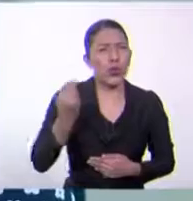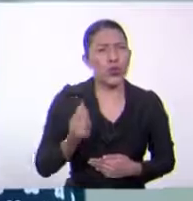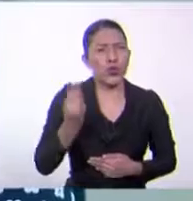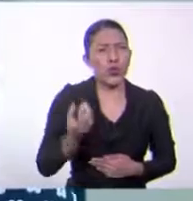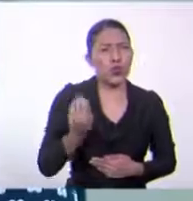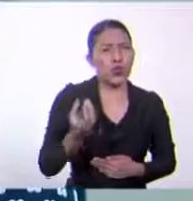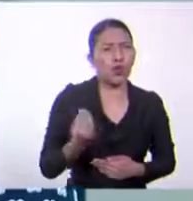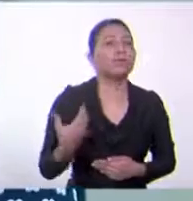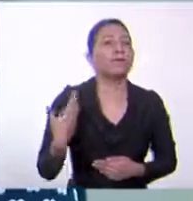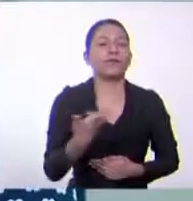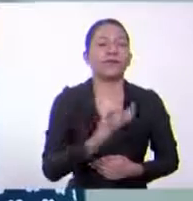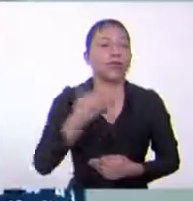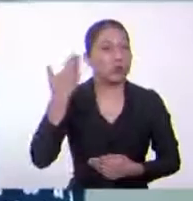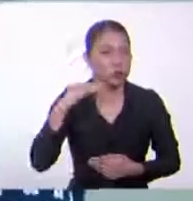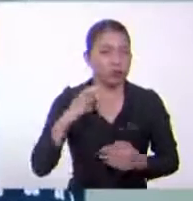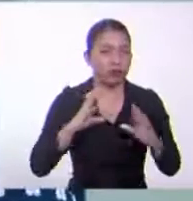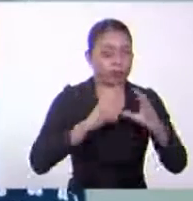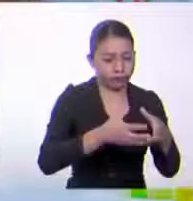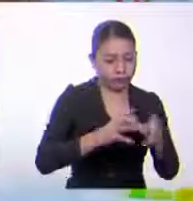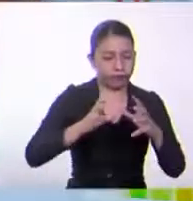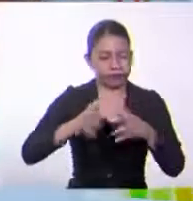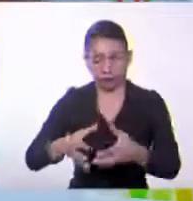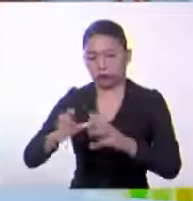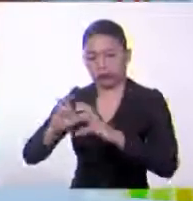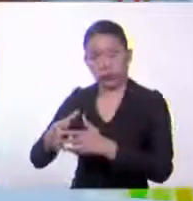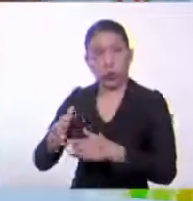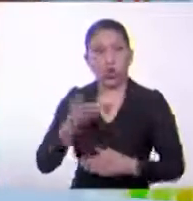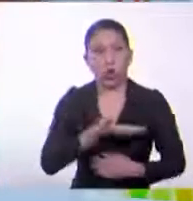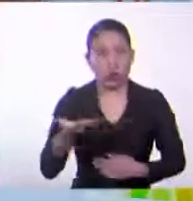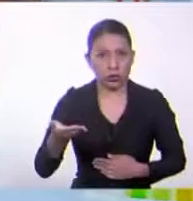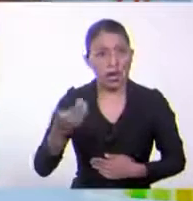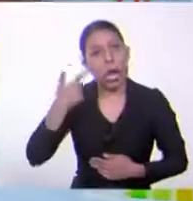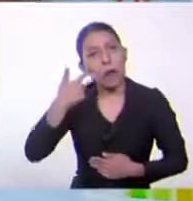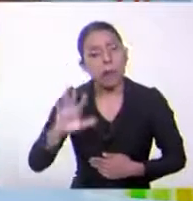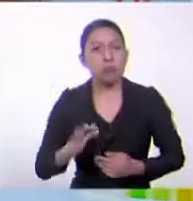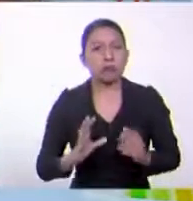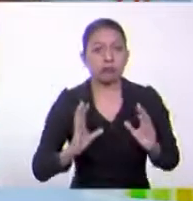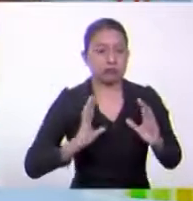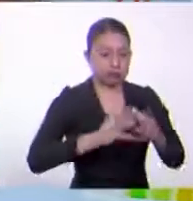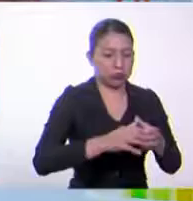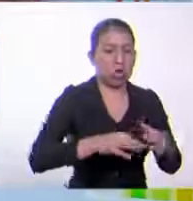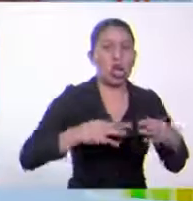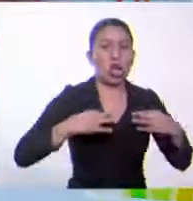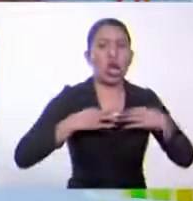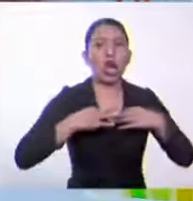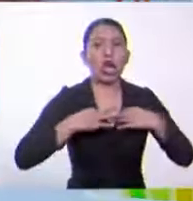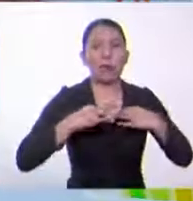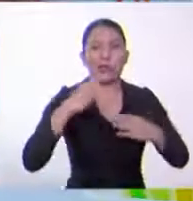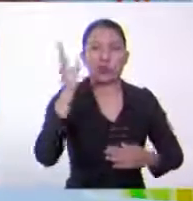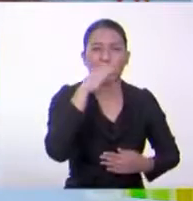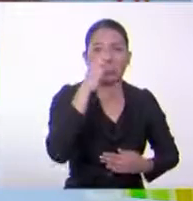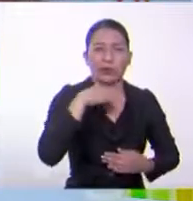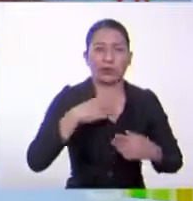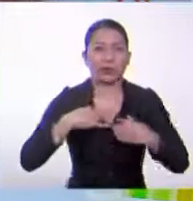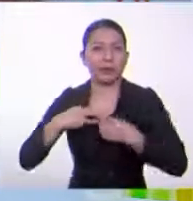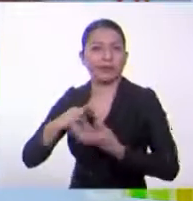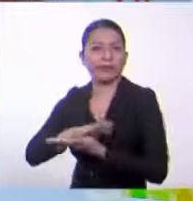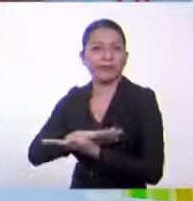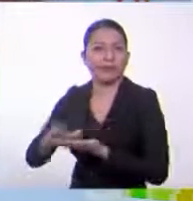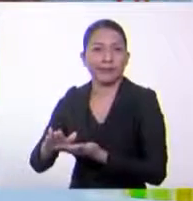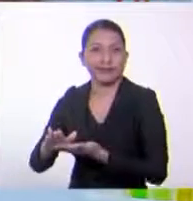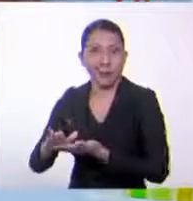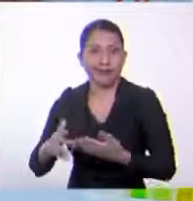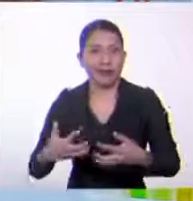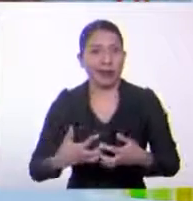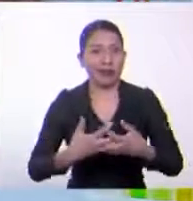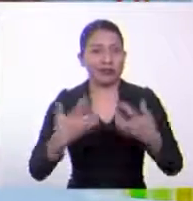también clasificamos y agrupamos los objetos. Por ejemplo, clasificas la ropa sucia de la ropa limpia.